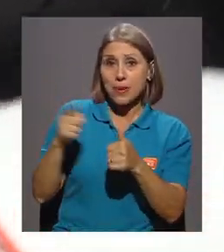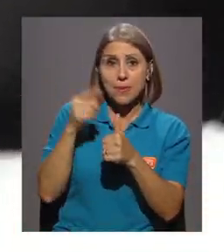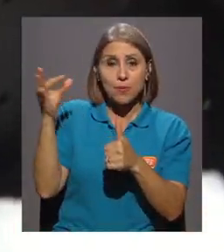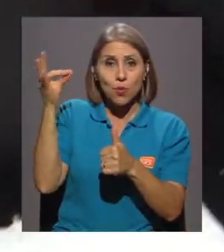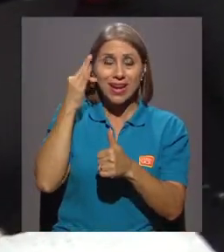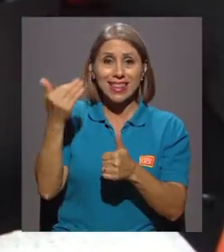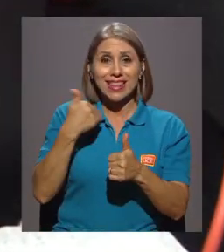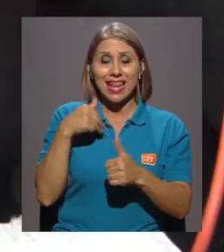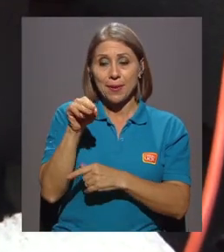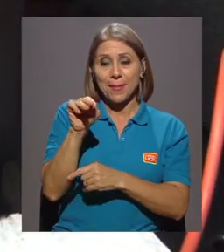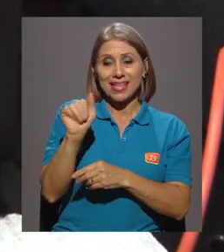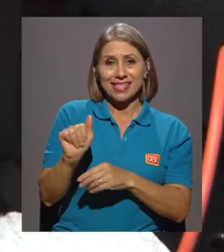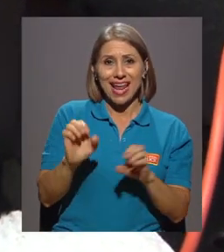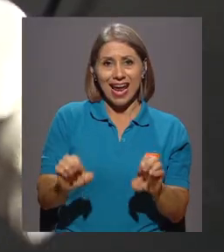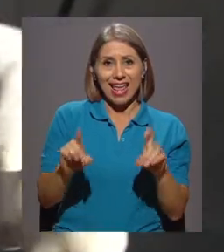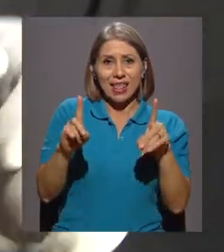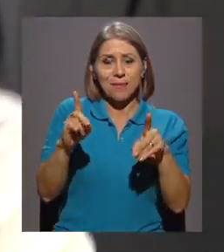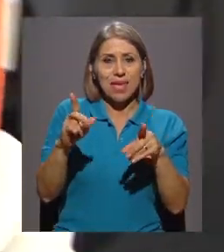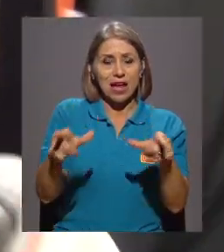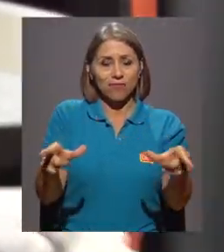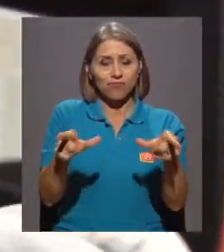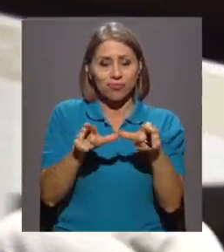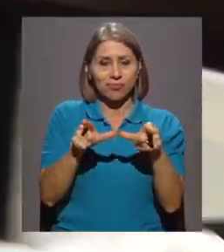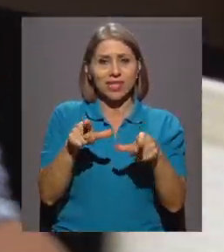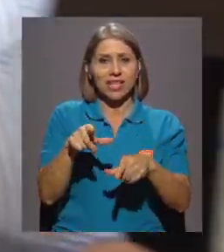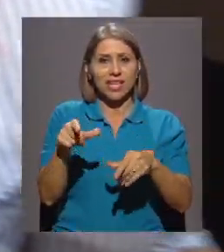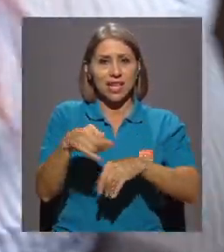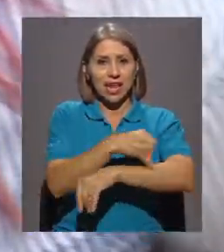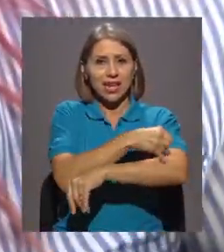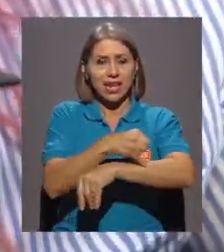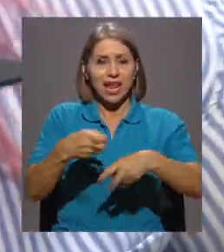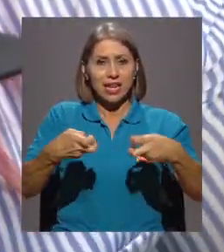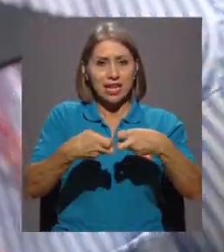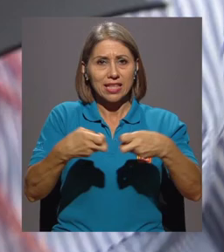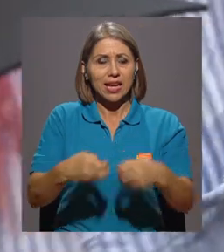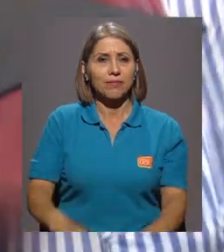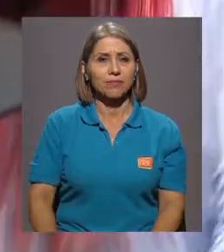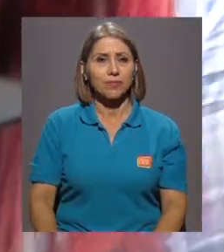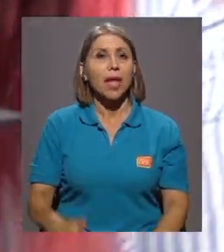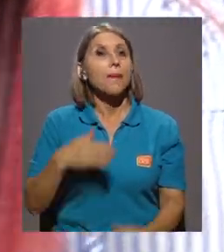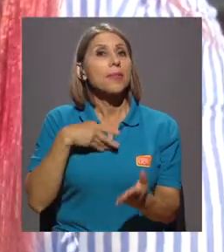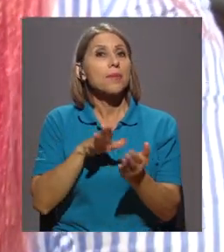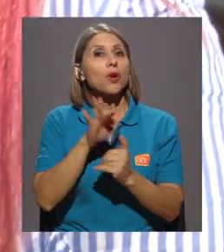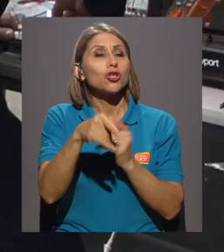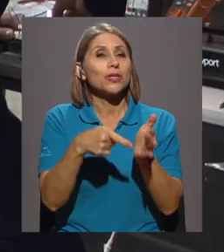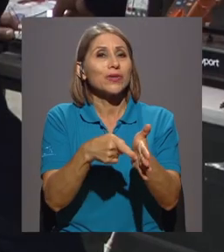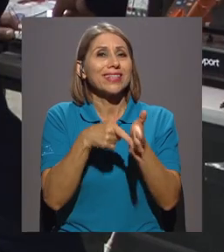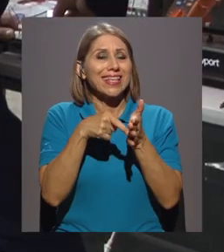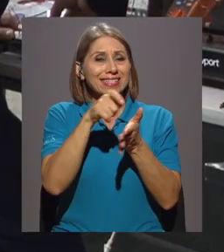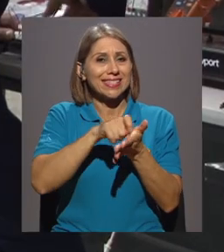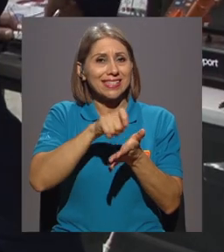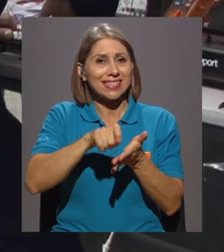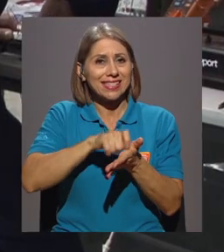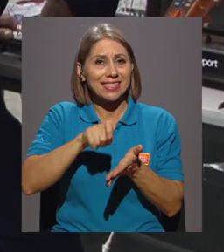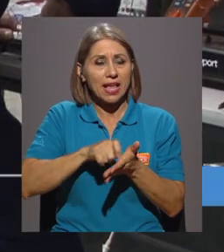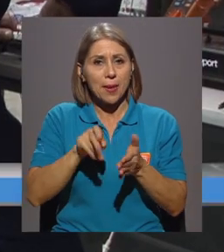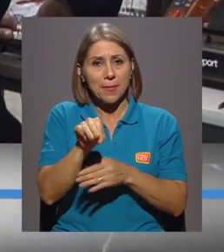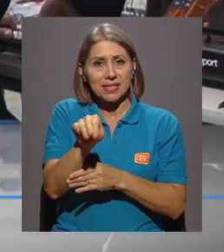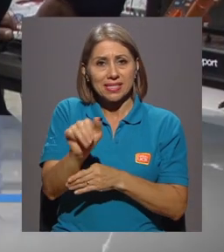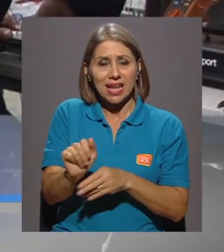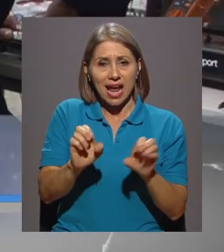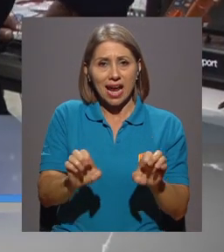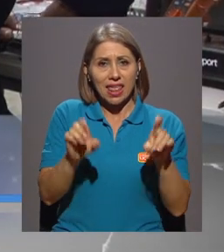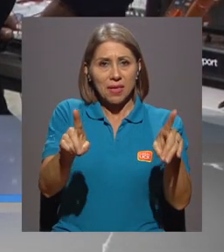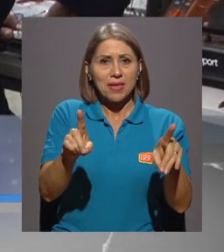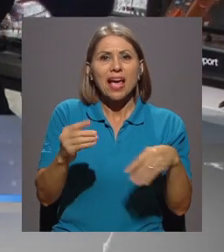mujer en obtener una maestría académica en ingeniería eléctrica. En mi proyecto de tesis de maestría académica consistió